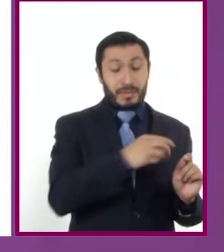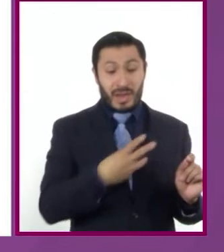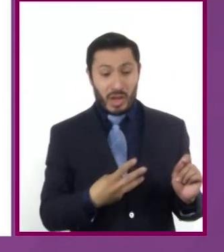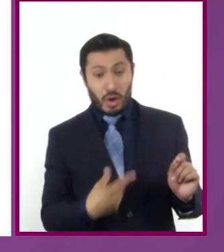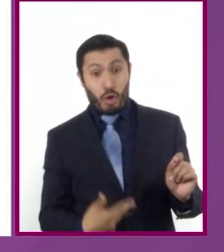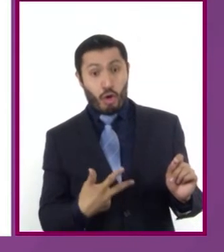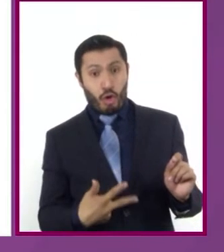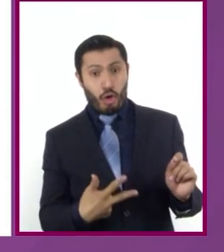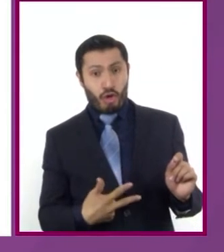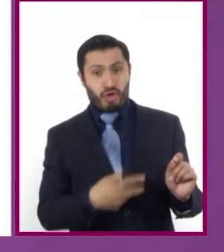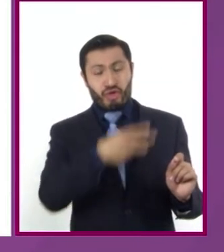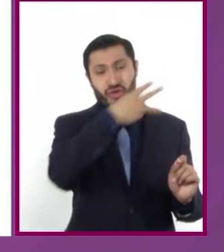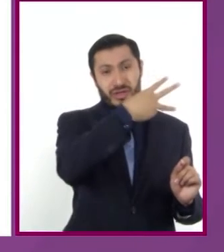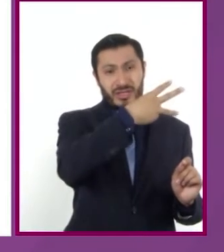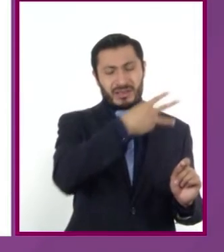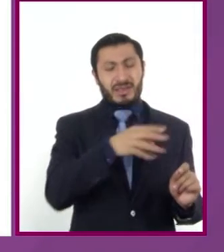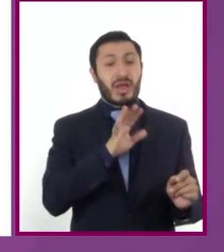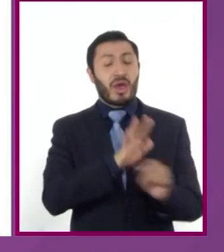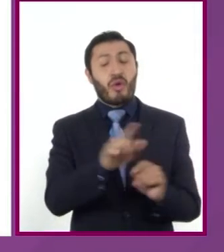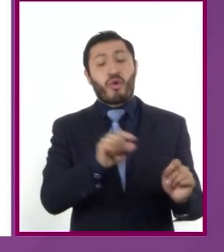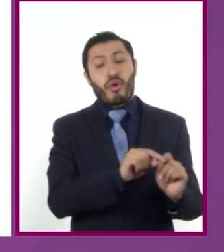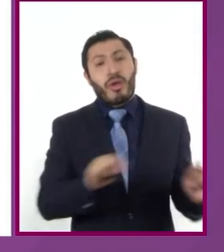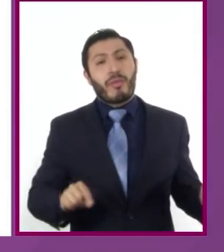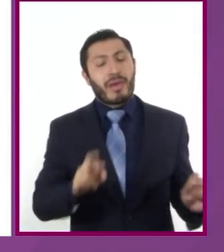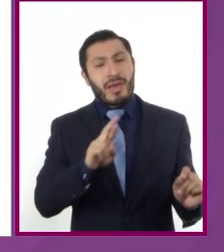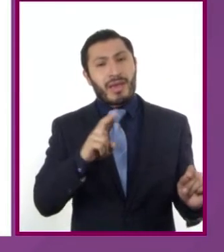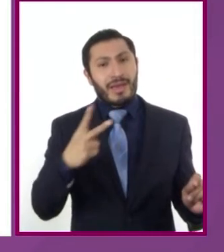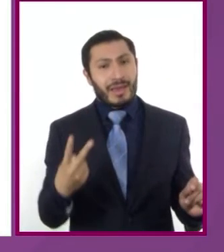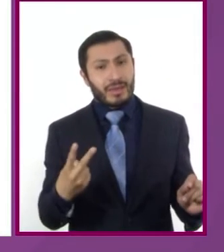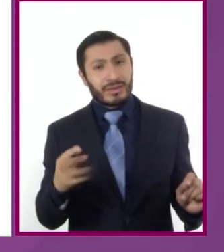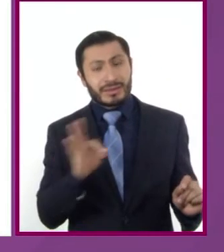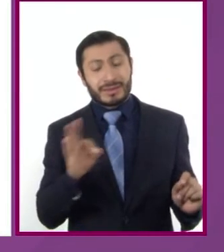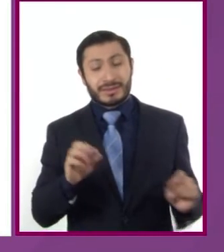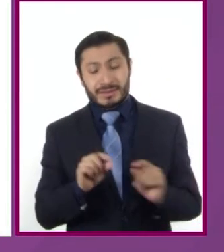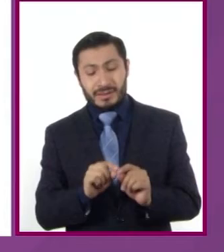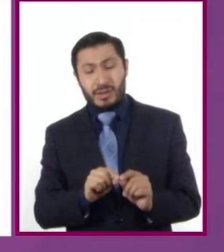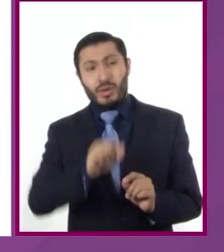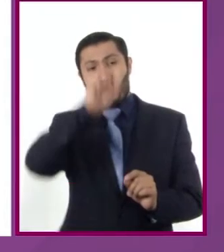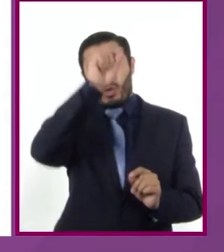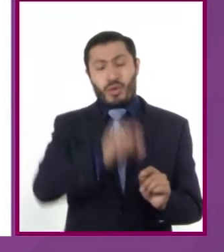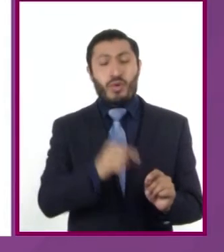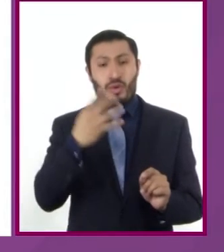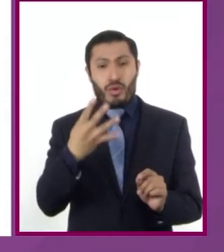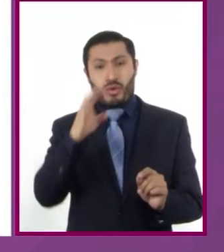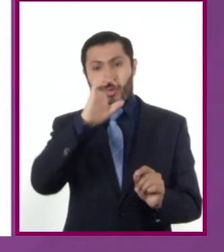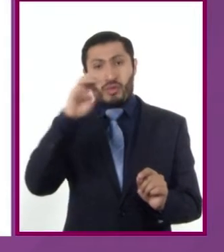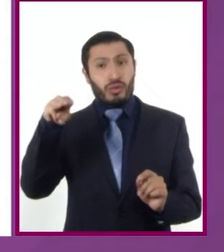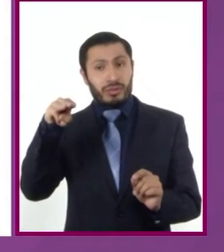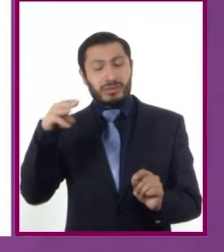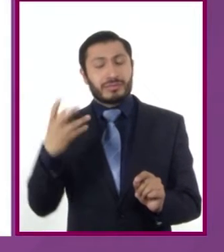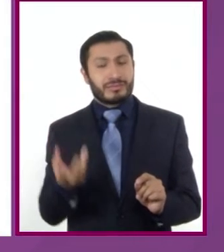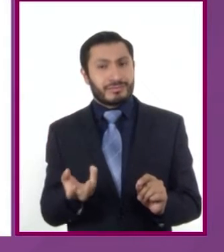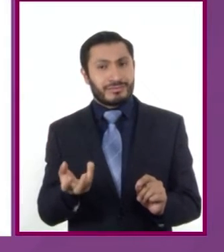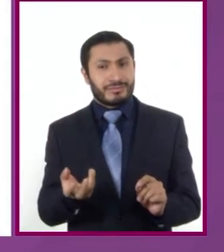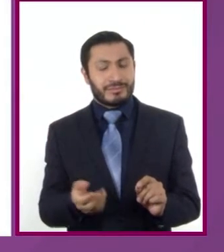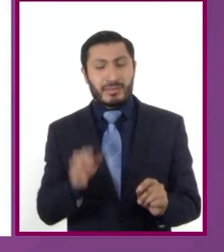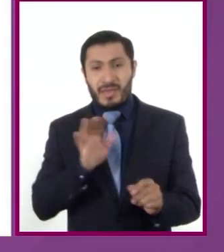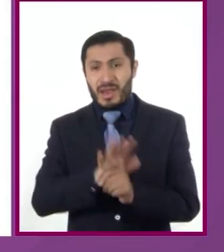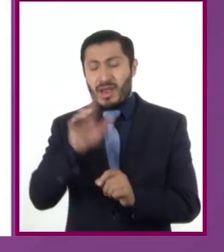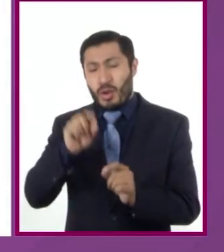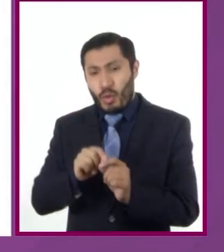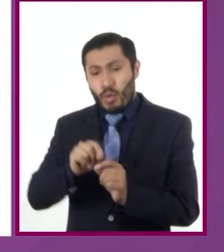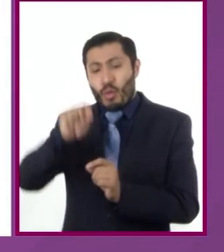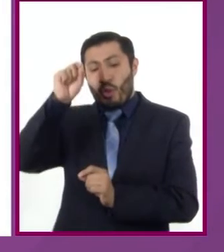¿Cuál es la base del rectángulo R2? Si su altura es de 4 centímetros, ¿cuál es la altura